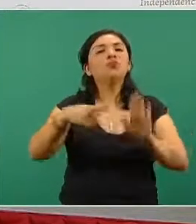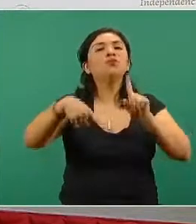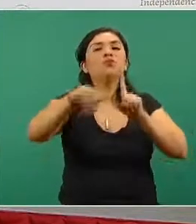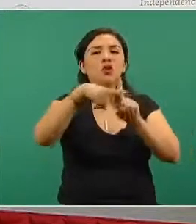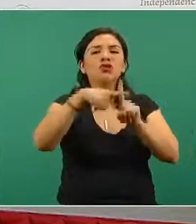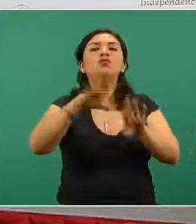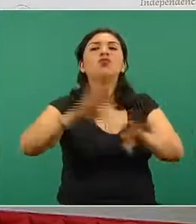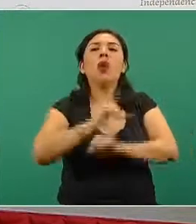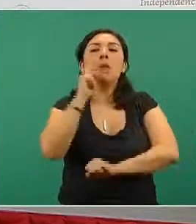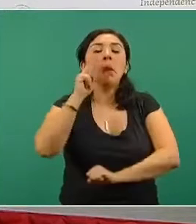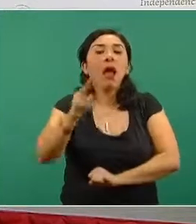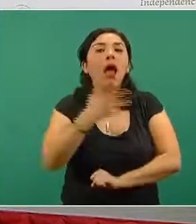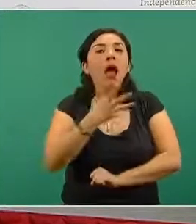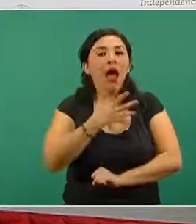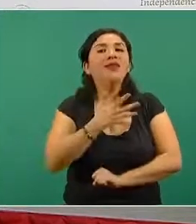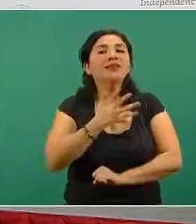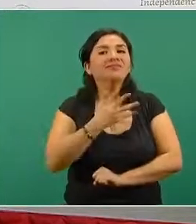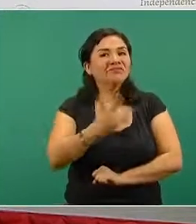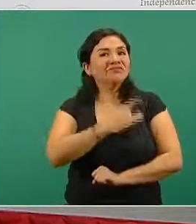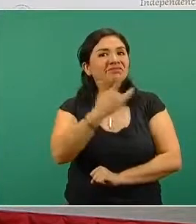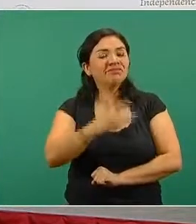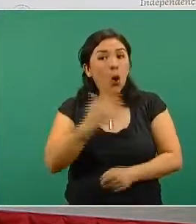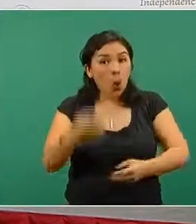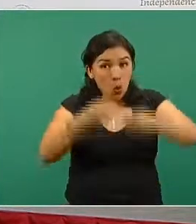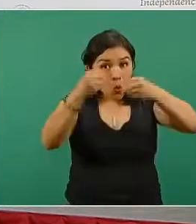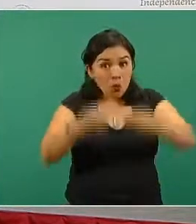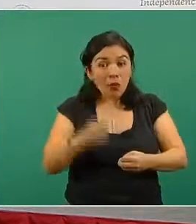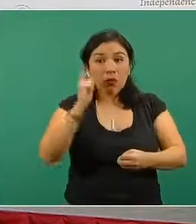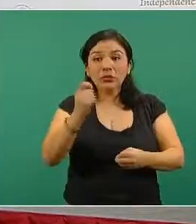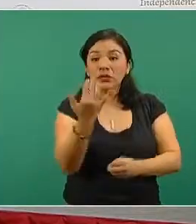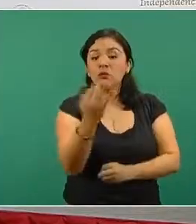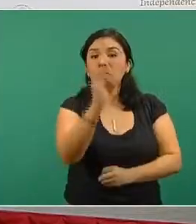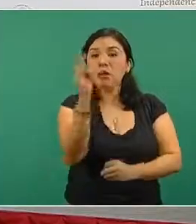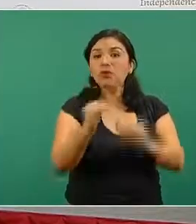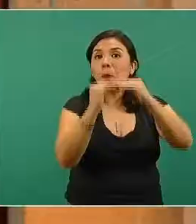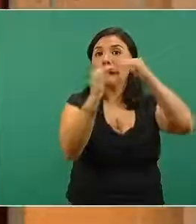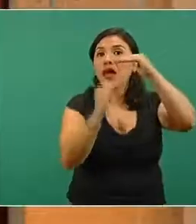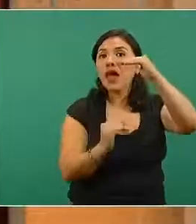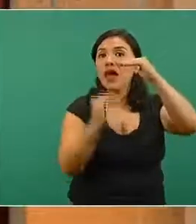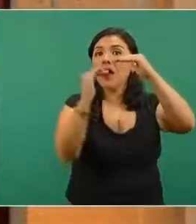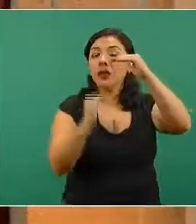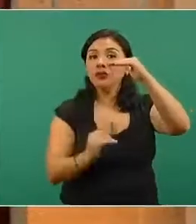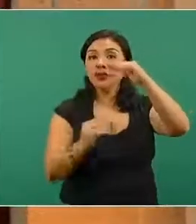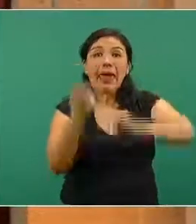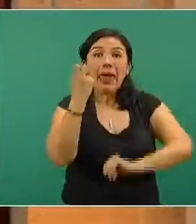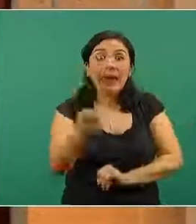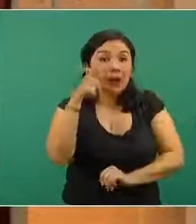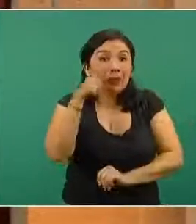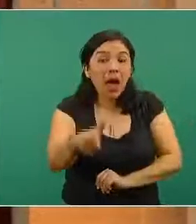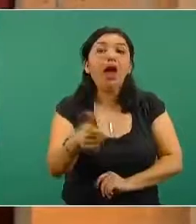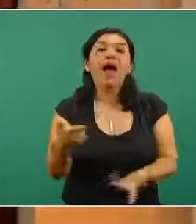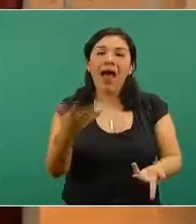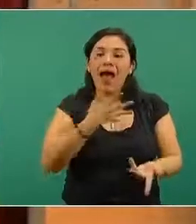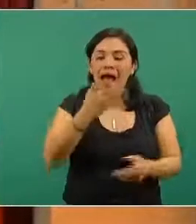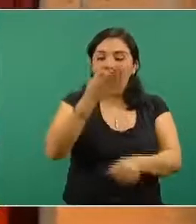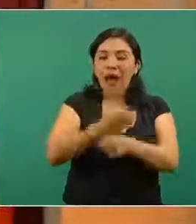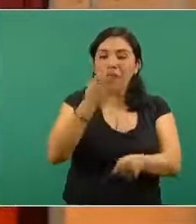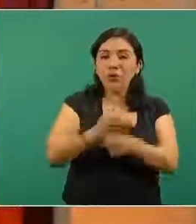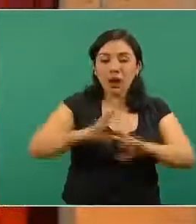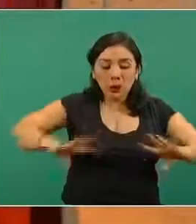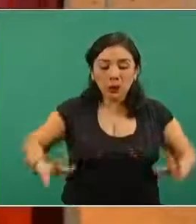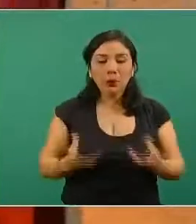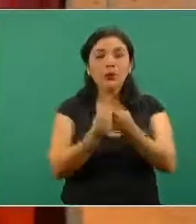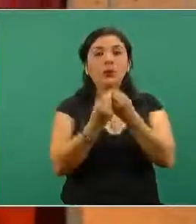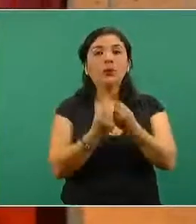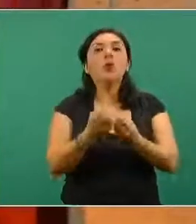porque tenemos ya una ocupación de menos de 50%, por lo tanto actualmente tenemos un